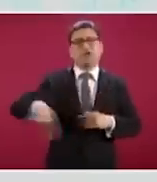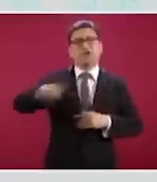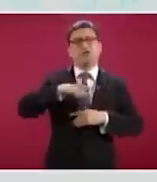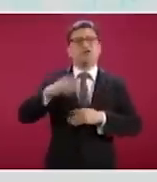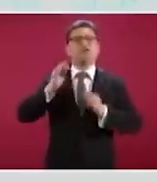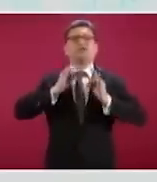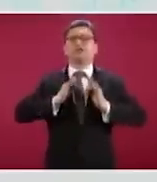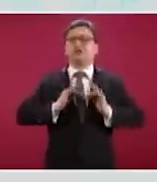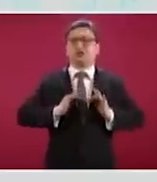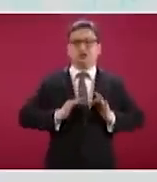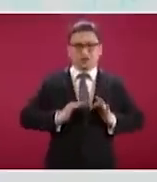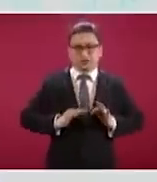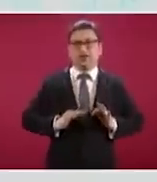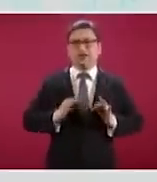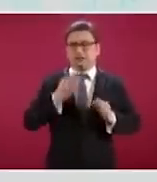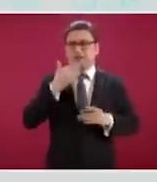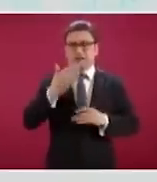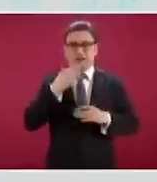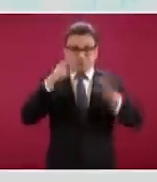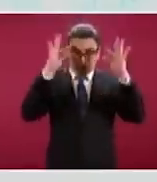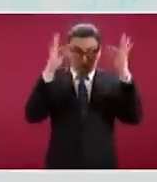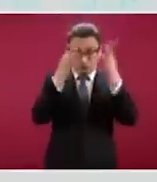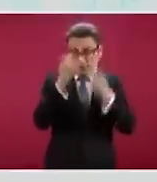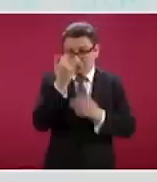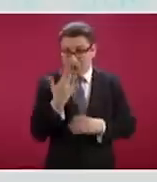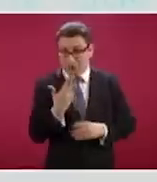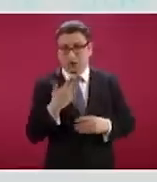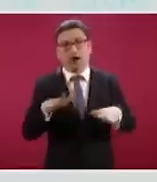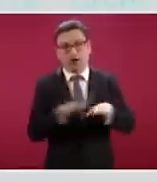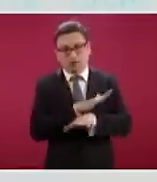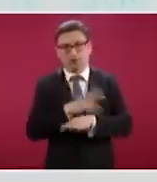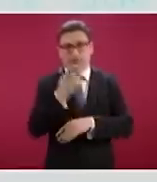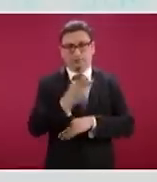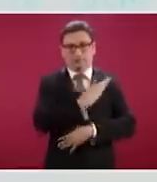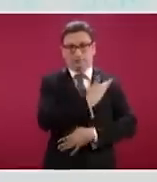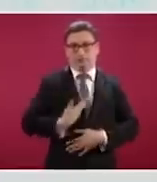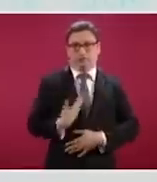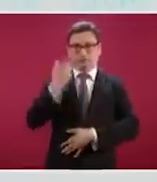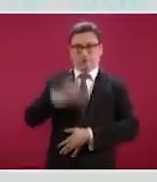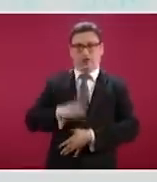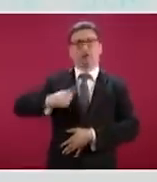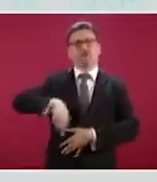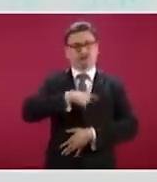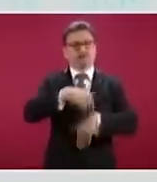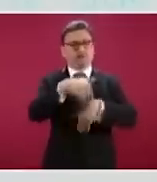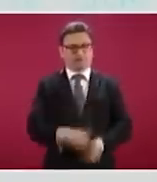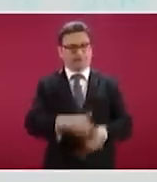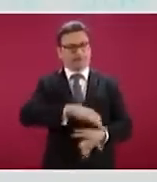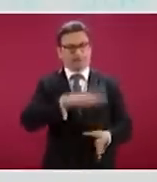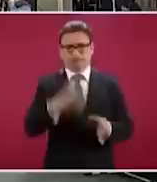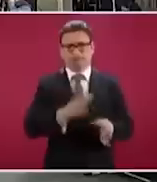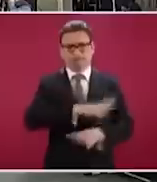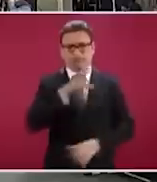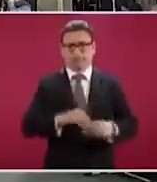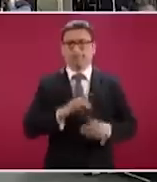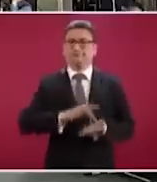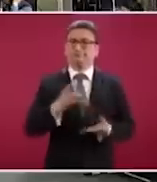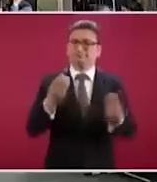tranquilidad y cambiarle la imagen de aduanas en nuestro país. Es la instrucción del señor presidente y la cumpliremos a cabalidad. Muchas gracias.